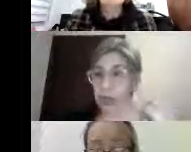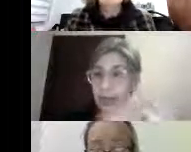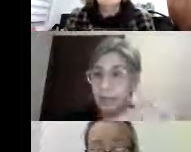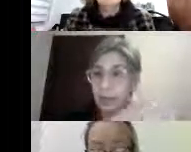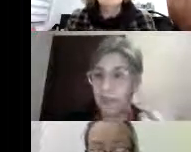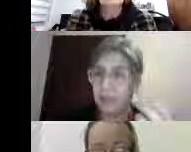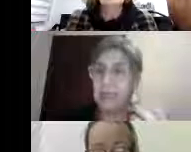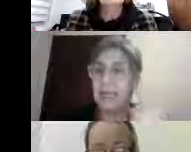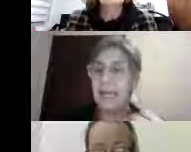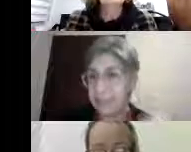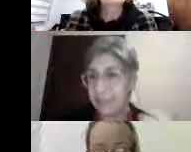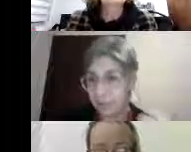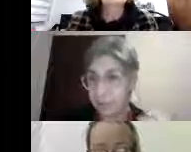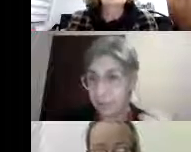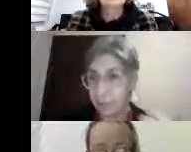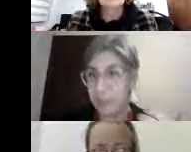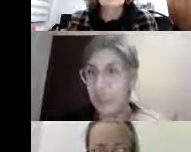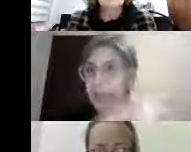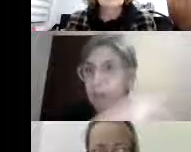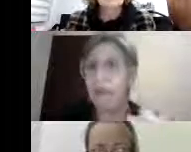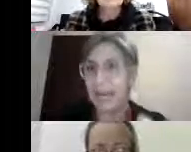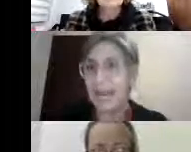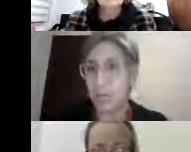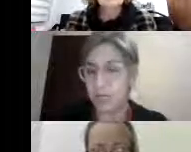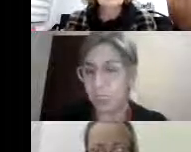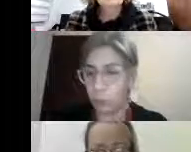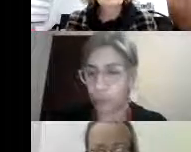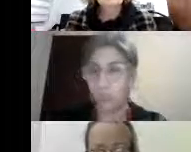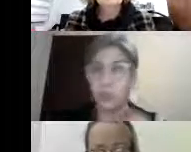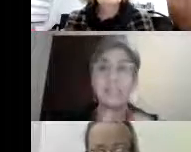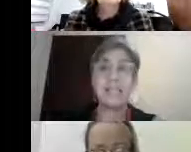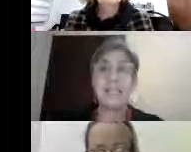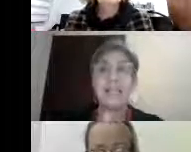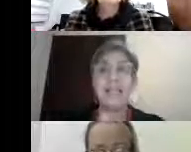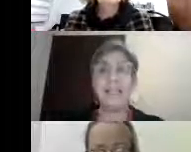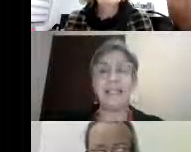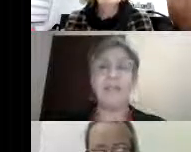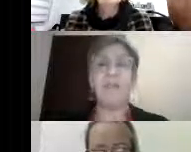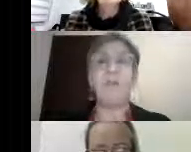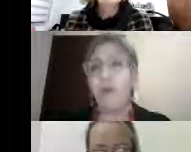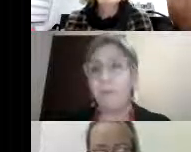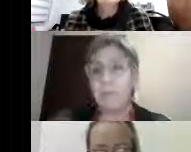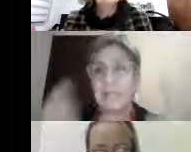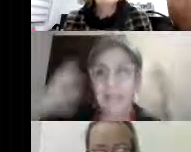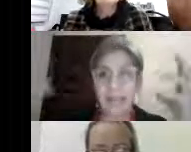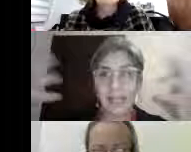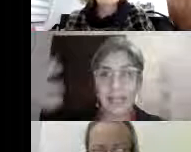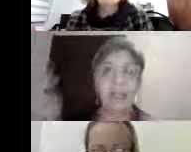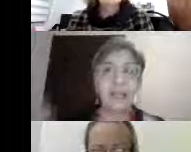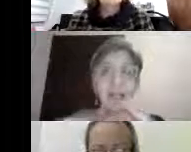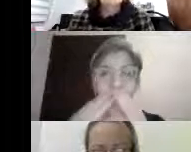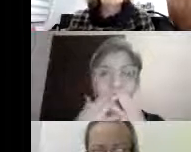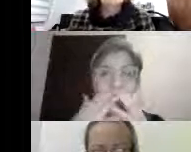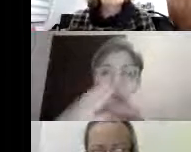morocho, existe esa posibilidad en algunos casos en el mundo. Entonces, como pensar